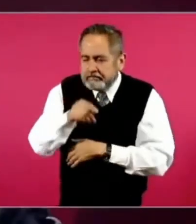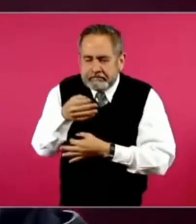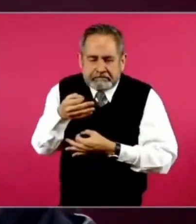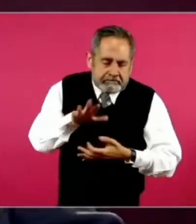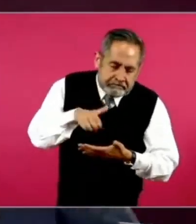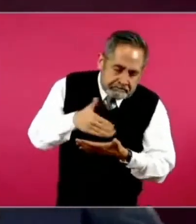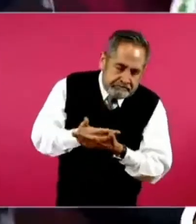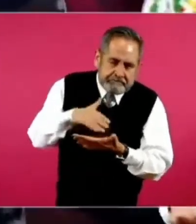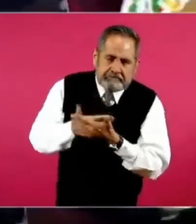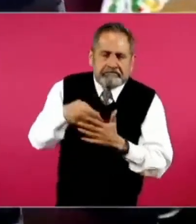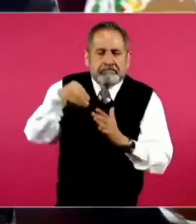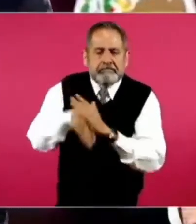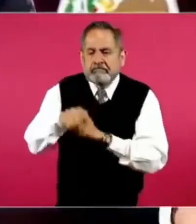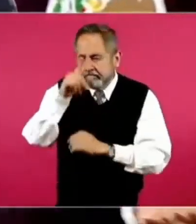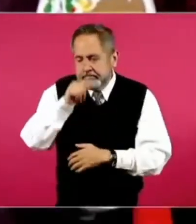hay